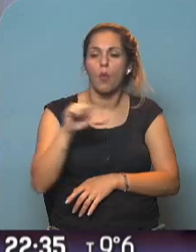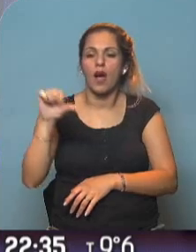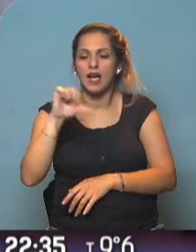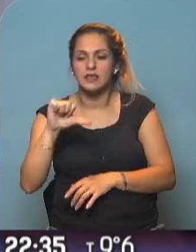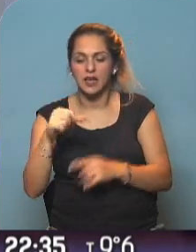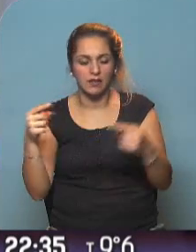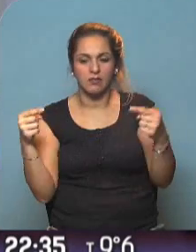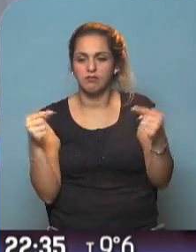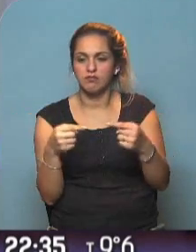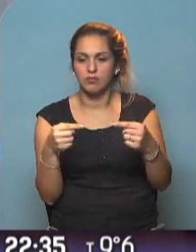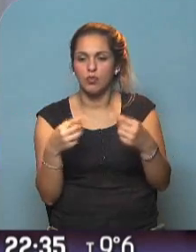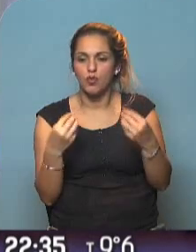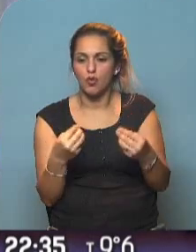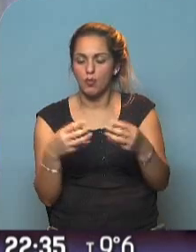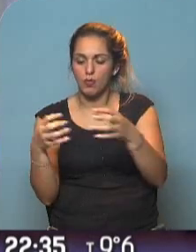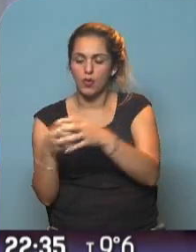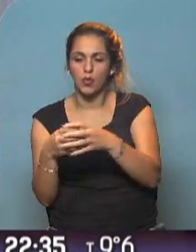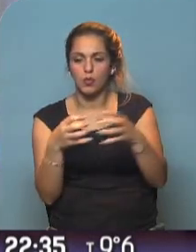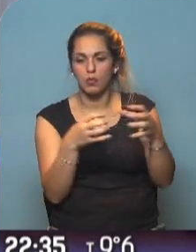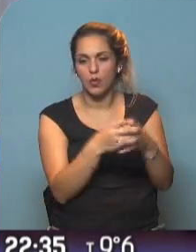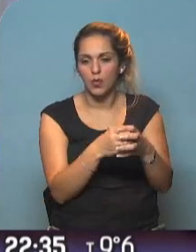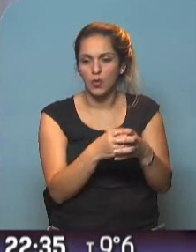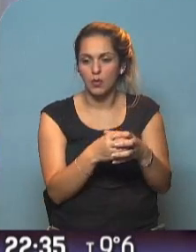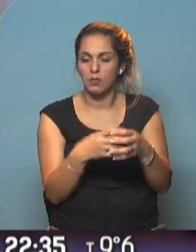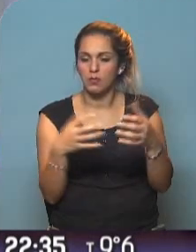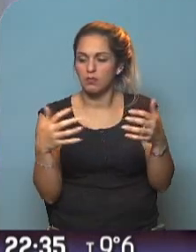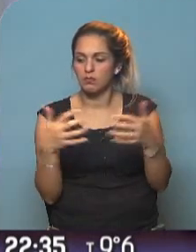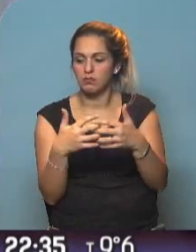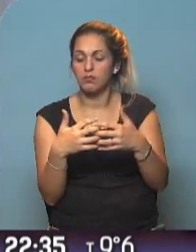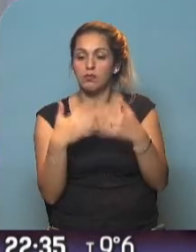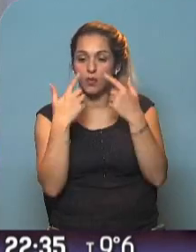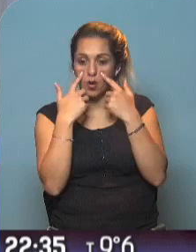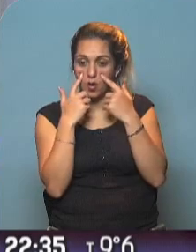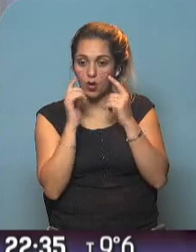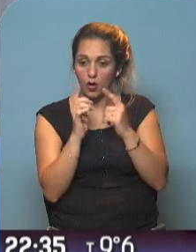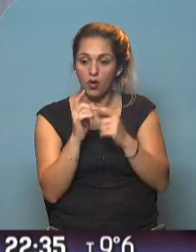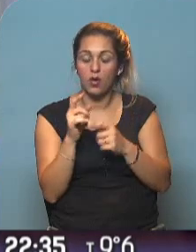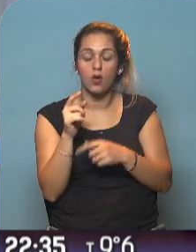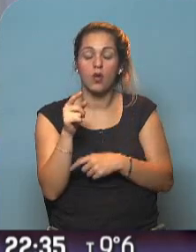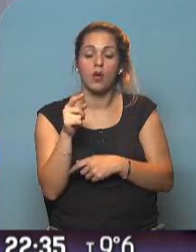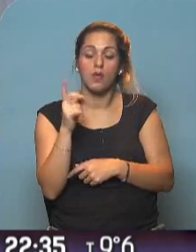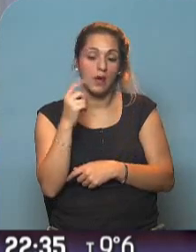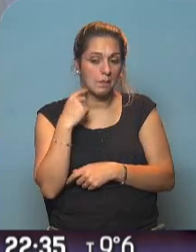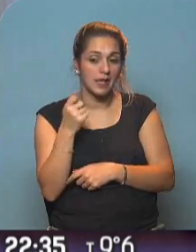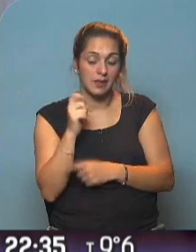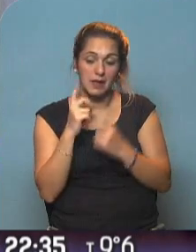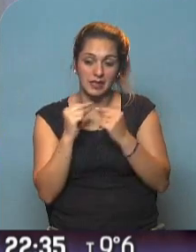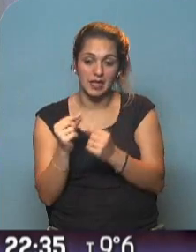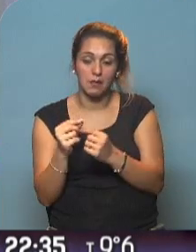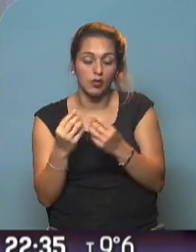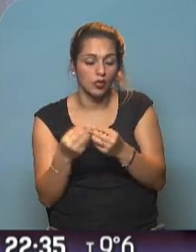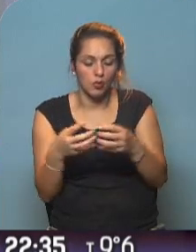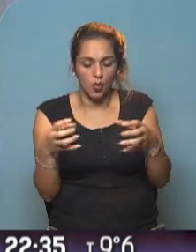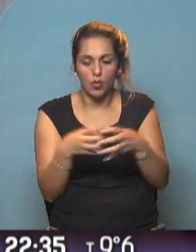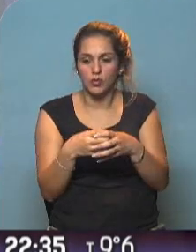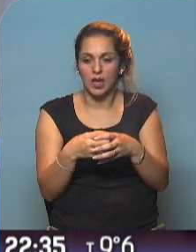juntás al nacionalismo vasco con el catalán? Ojo, que los gallegos también están reclamando lo suyo. Bueno, en este caso, ¿cómo juntás